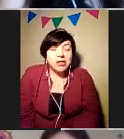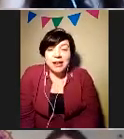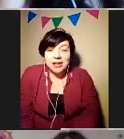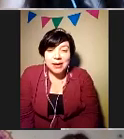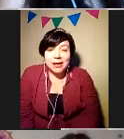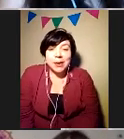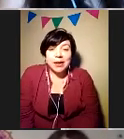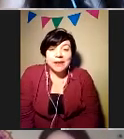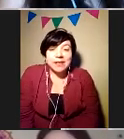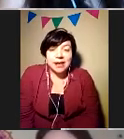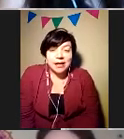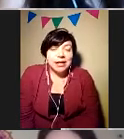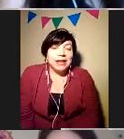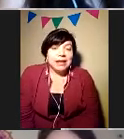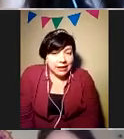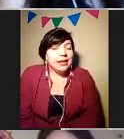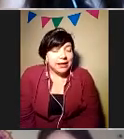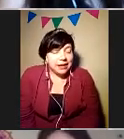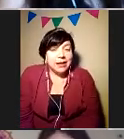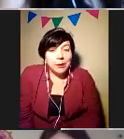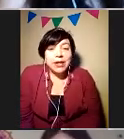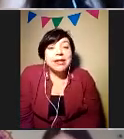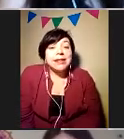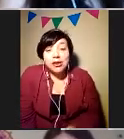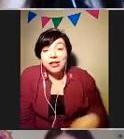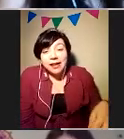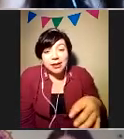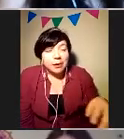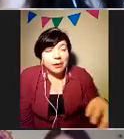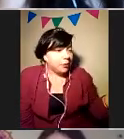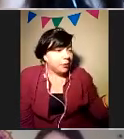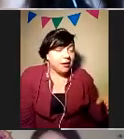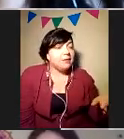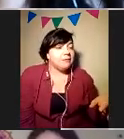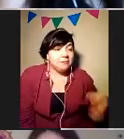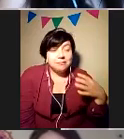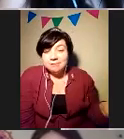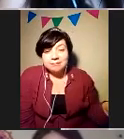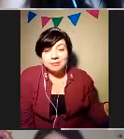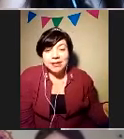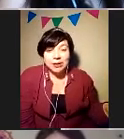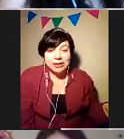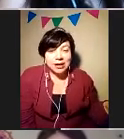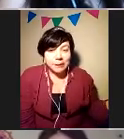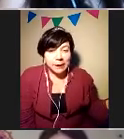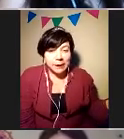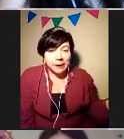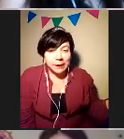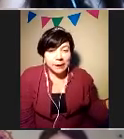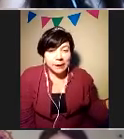una revisión. Sí, es bueno. Y es muy entretenido y didáctico, además, porque basta con entrar a